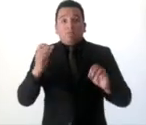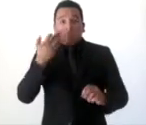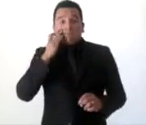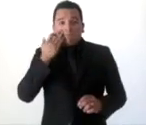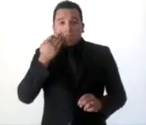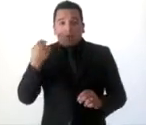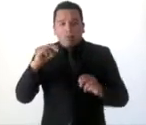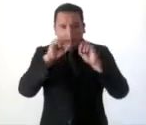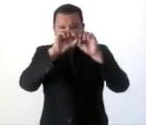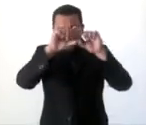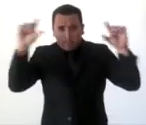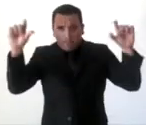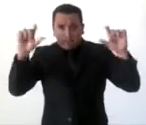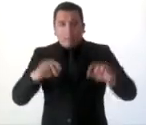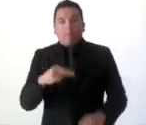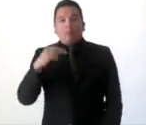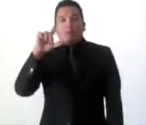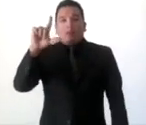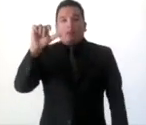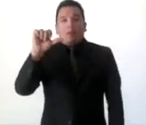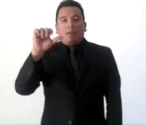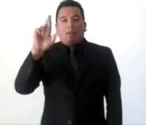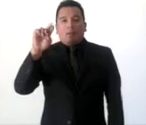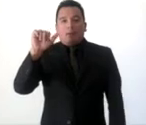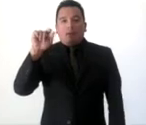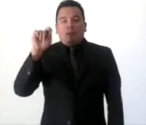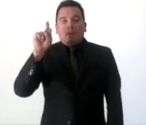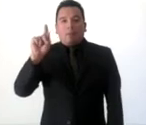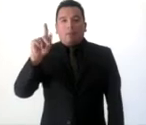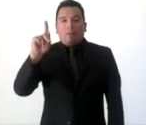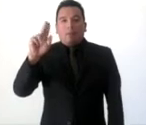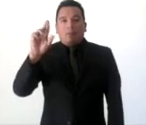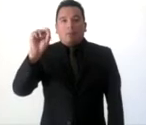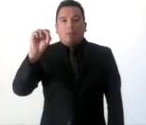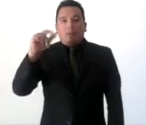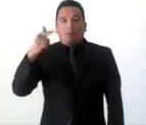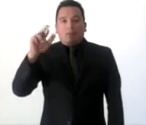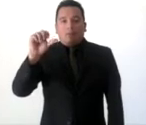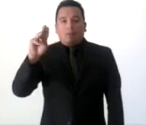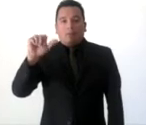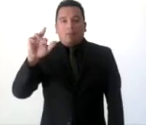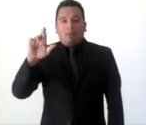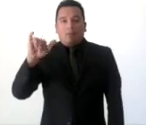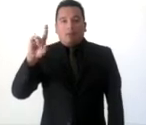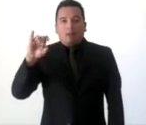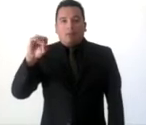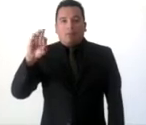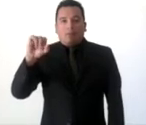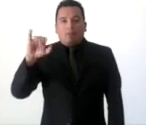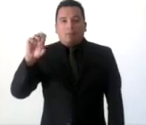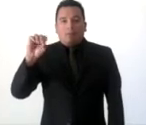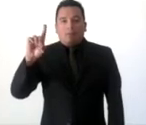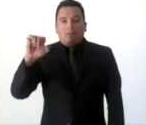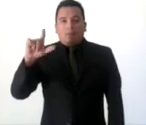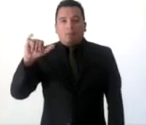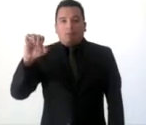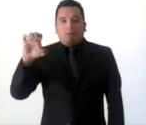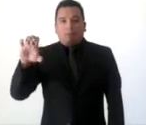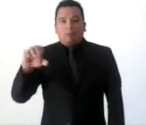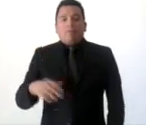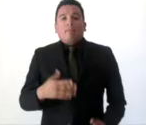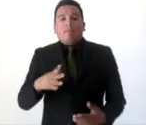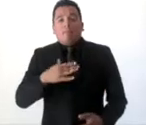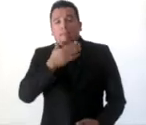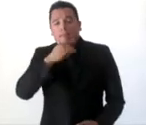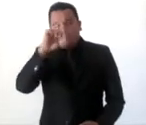@laurna_yec. Mientras que en Facebook nos va a encontrar como laurna.programa radiofónico del IEC. En esta ocasión, el